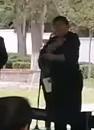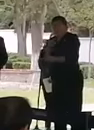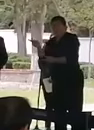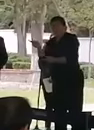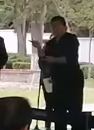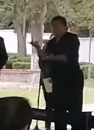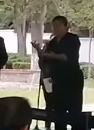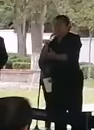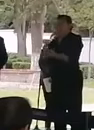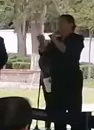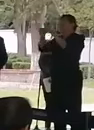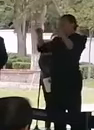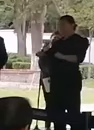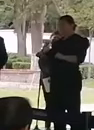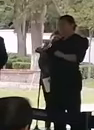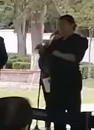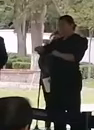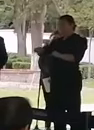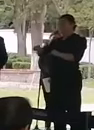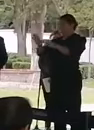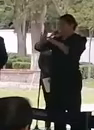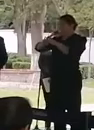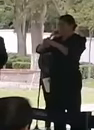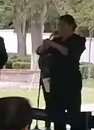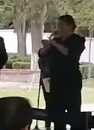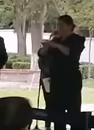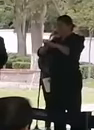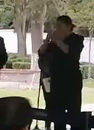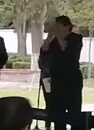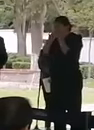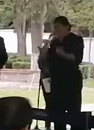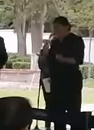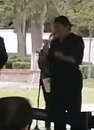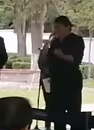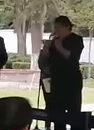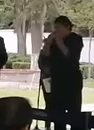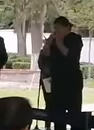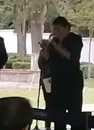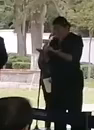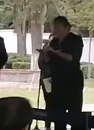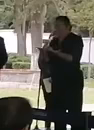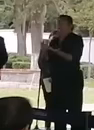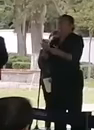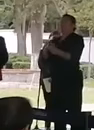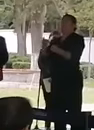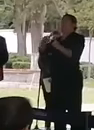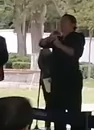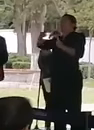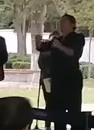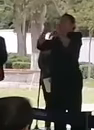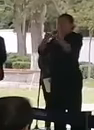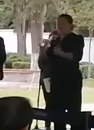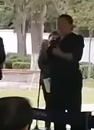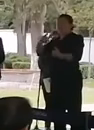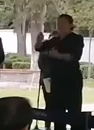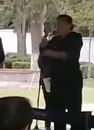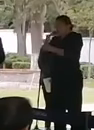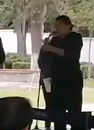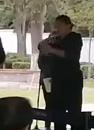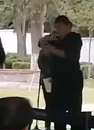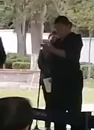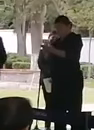sistemas que no han trabajado de migración porque no hemos tenido orden, ¿no? Pero tenemos un plan y